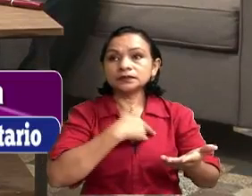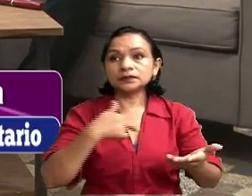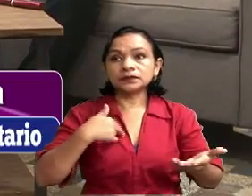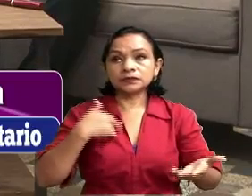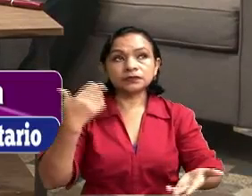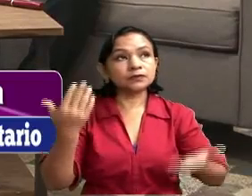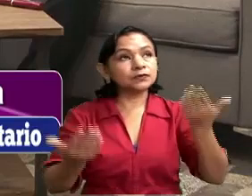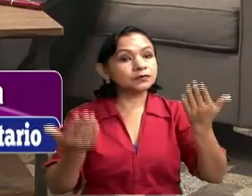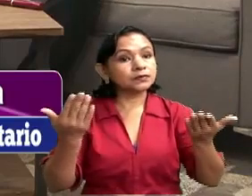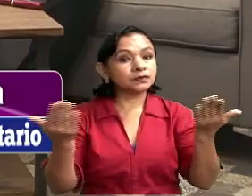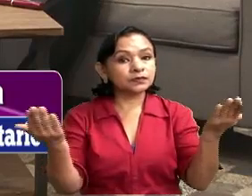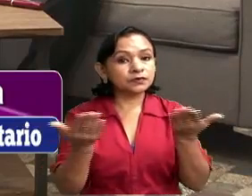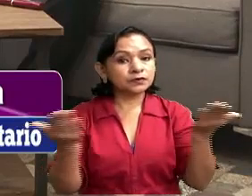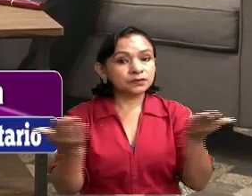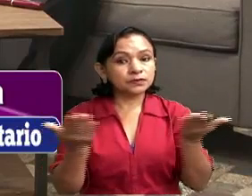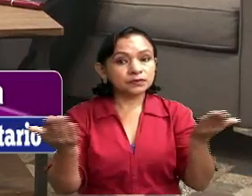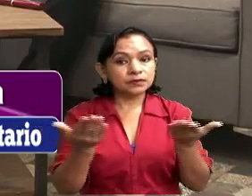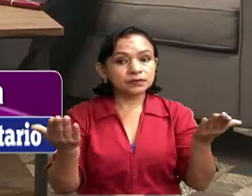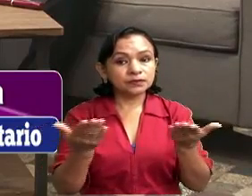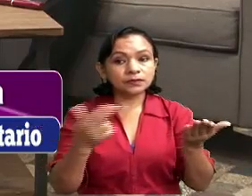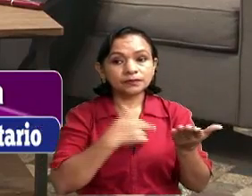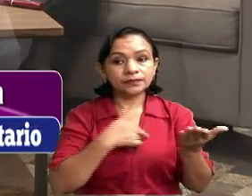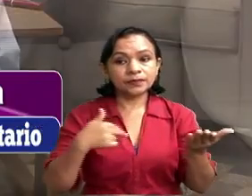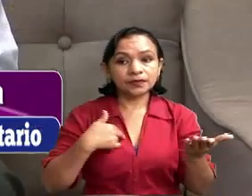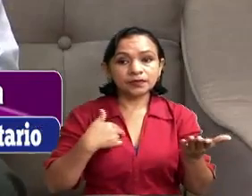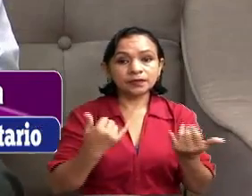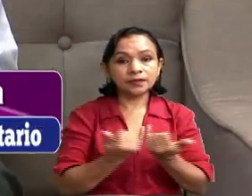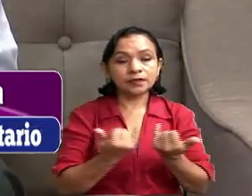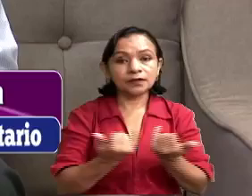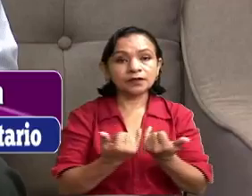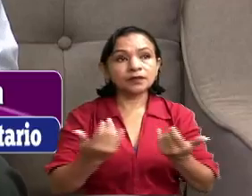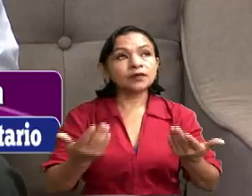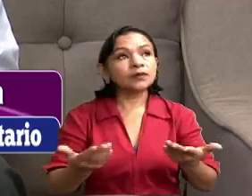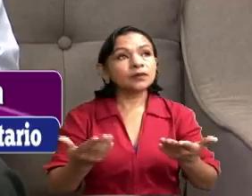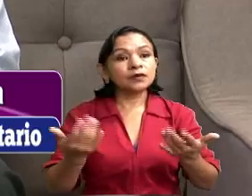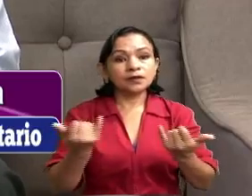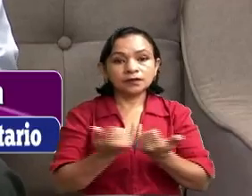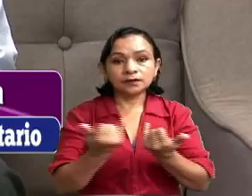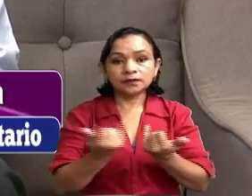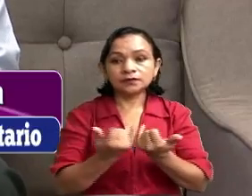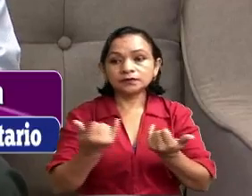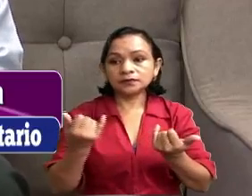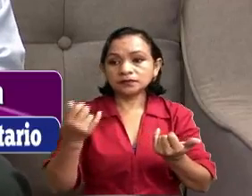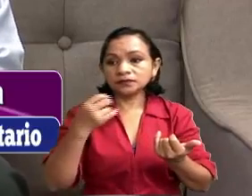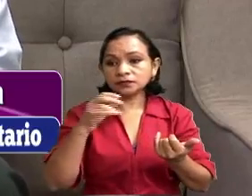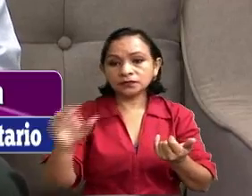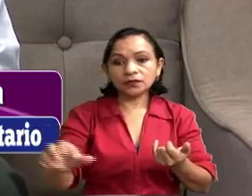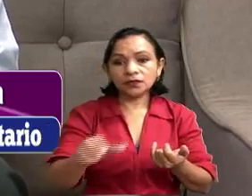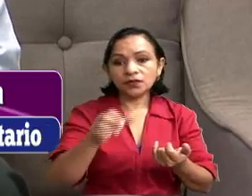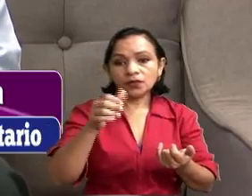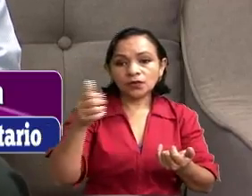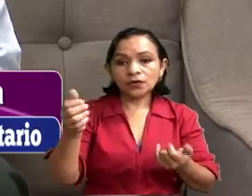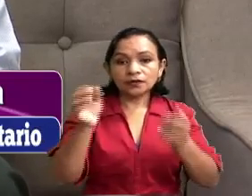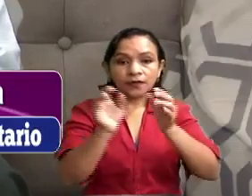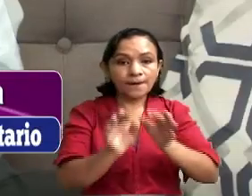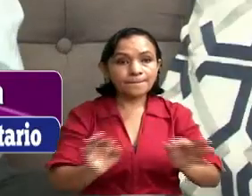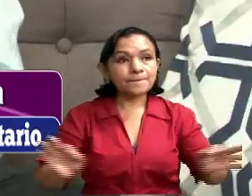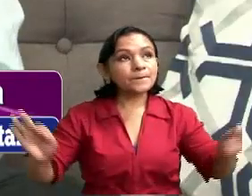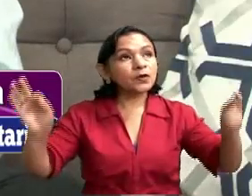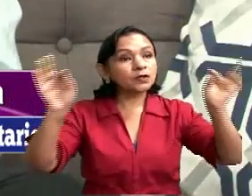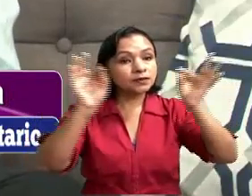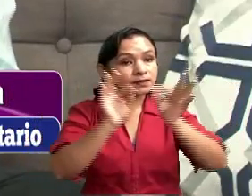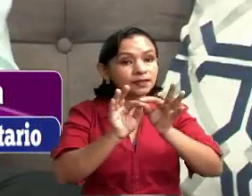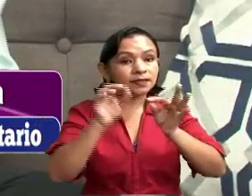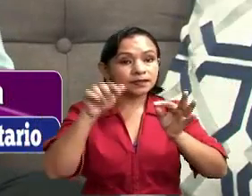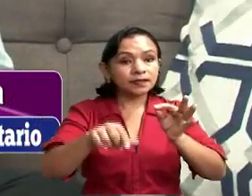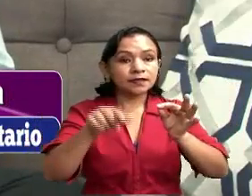los precios internacionales del búnker o de los otros derivados para la producción de energía eléctrica. Claro. Otra cosa importantísima dentro de este programa